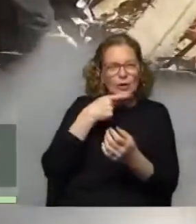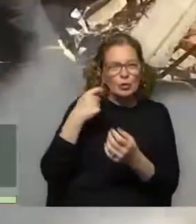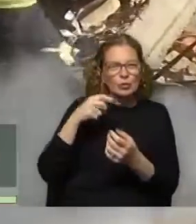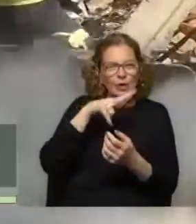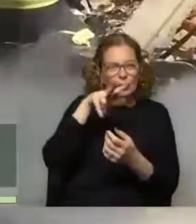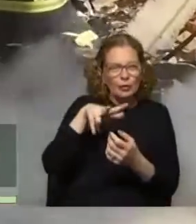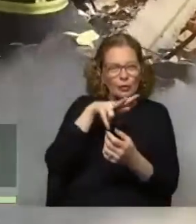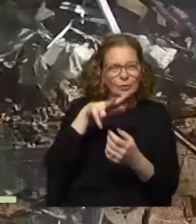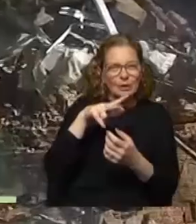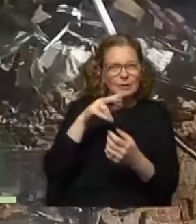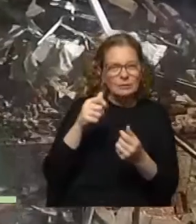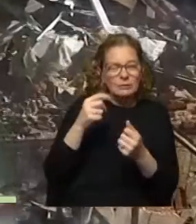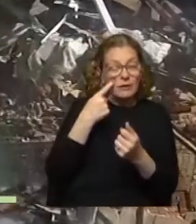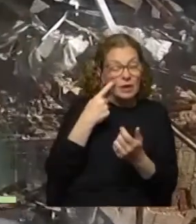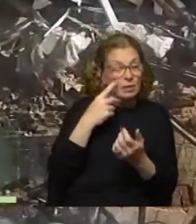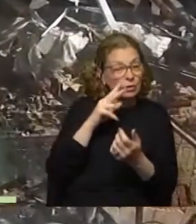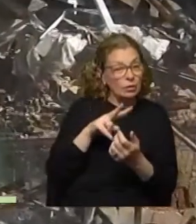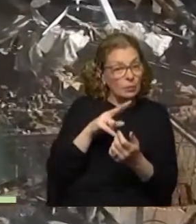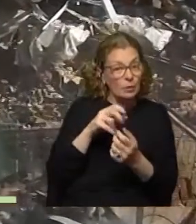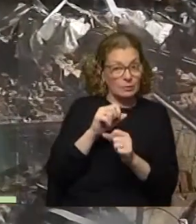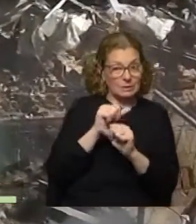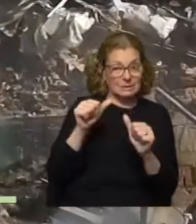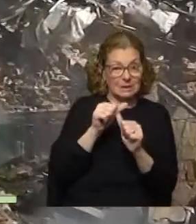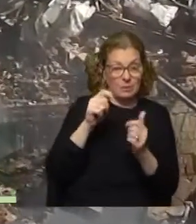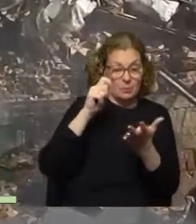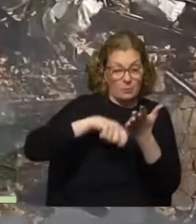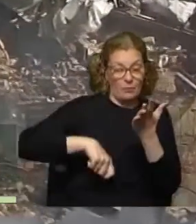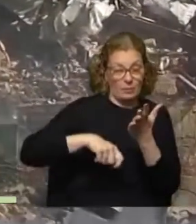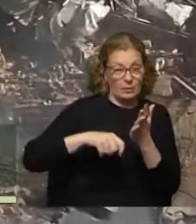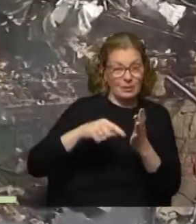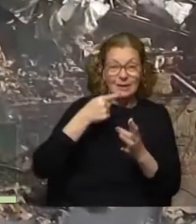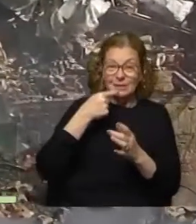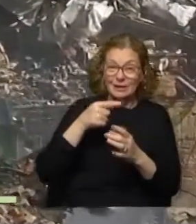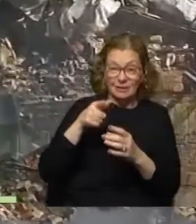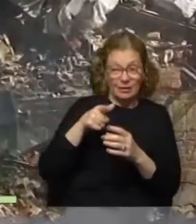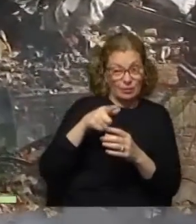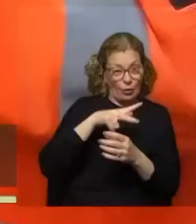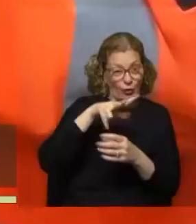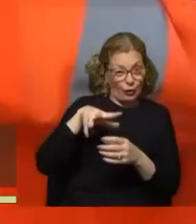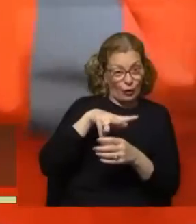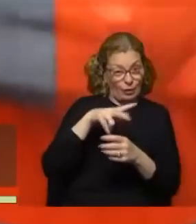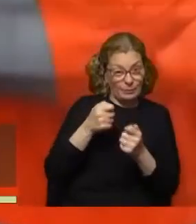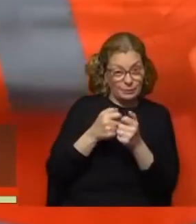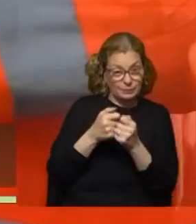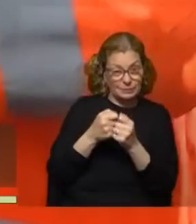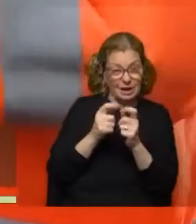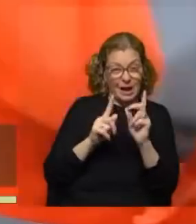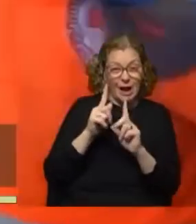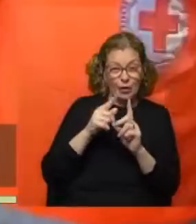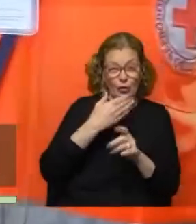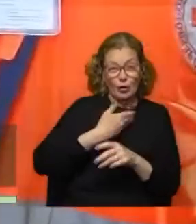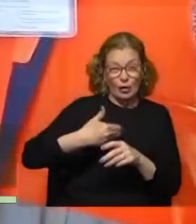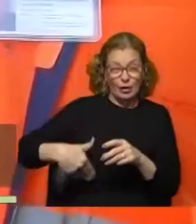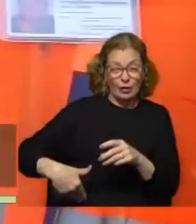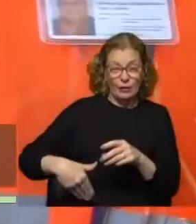drones de fabricación iraní y está dispuesta a reaccionar con sanciones si confirma la utilización de esa arma algo que el gobierno de